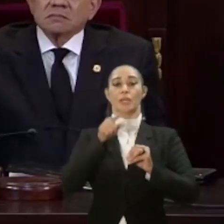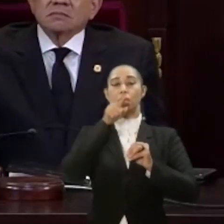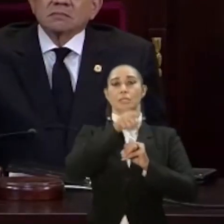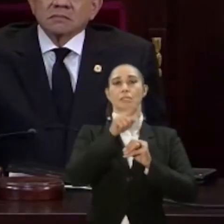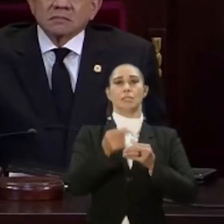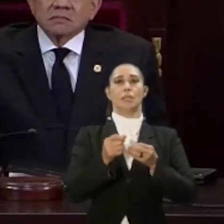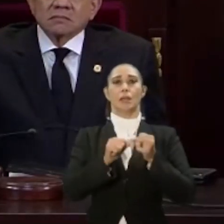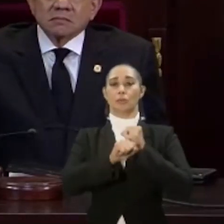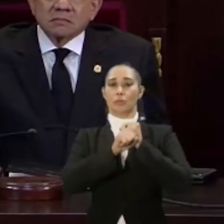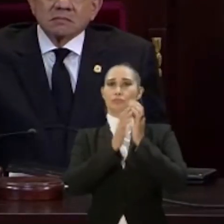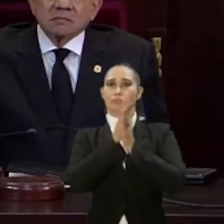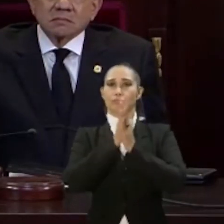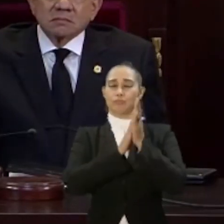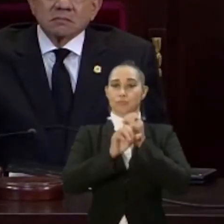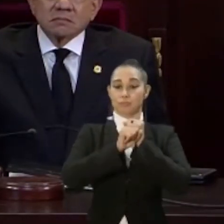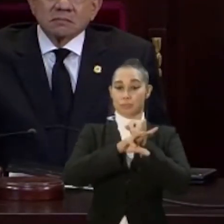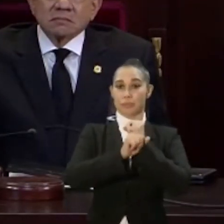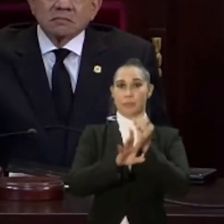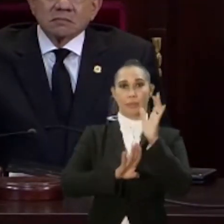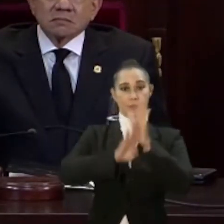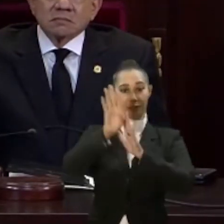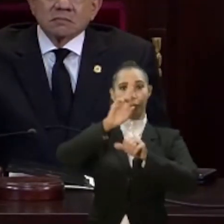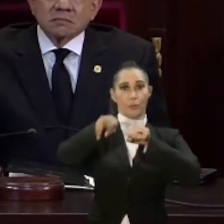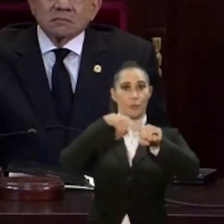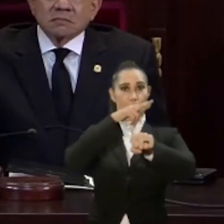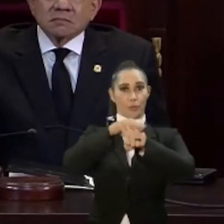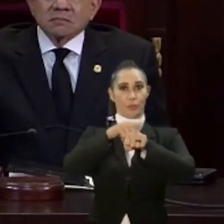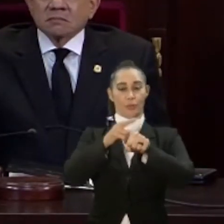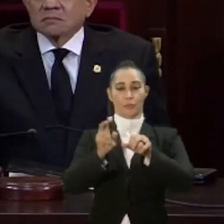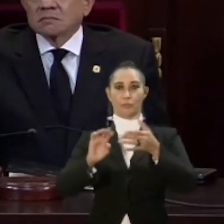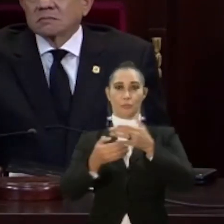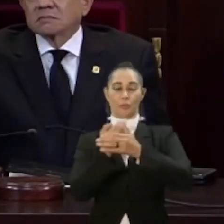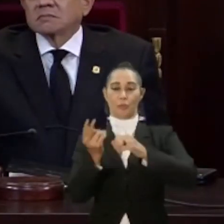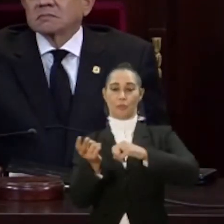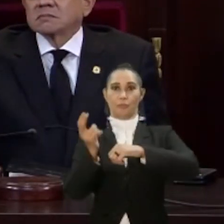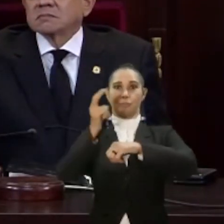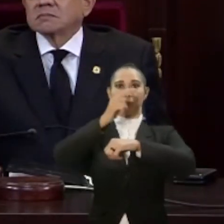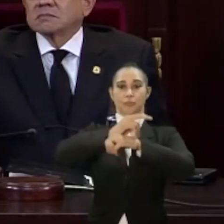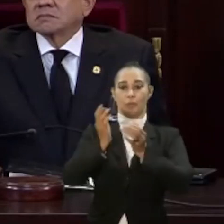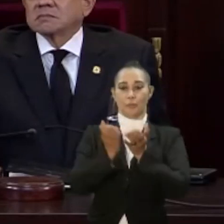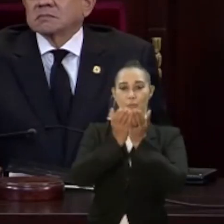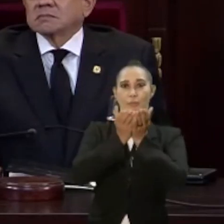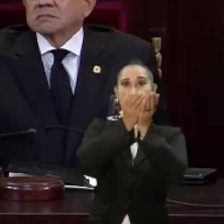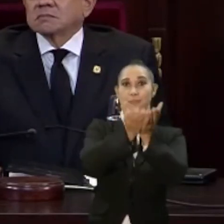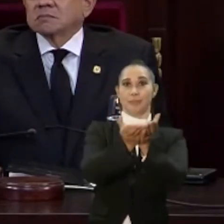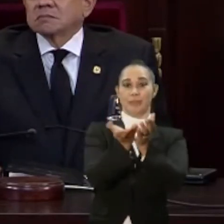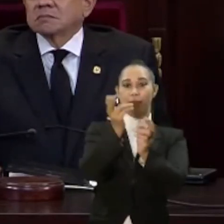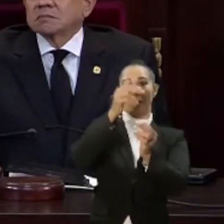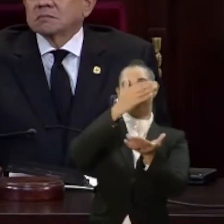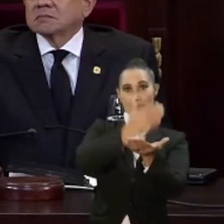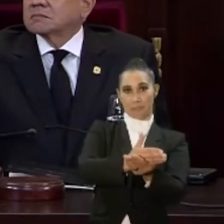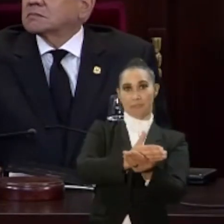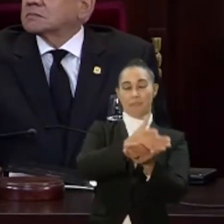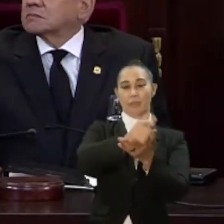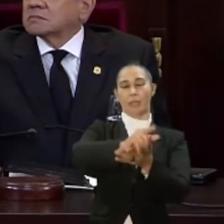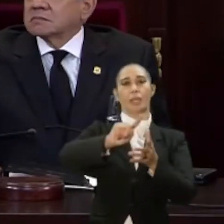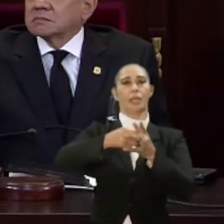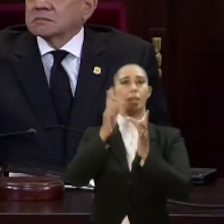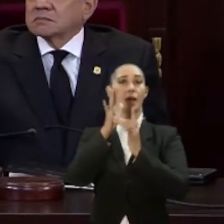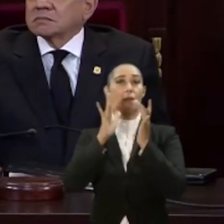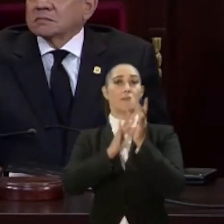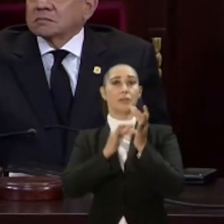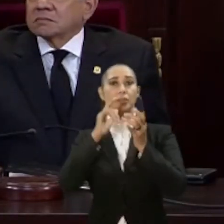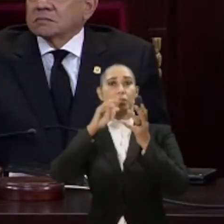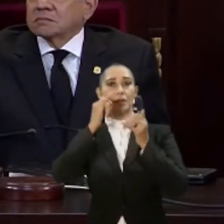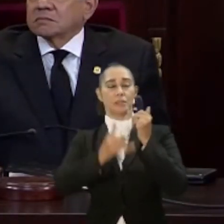motor de desarrollo de la región, con un nuevo puerto cuya construcción será adjudicada en abril y comenzará las obras en julio.